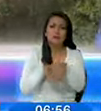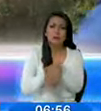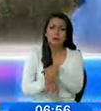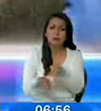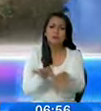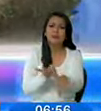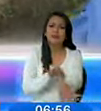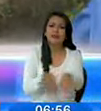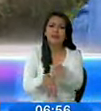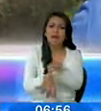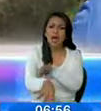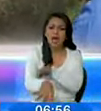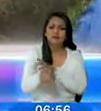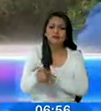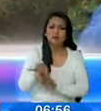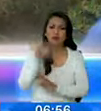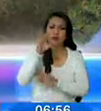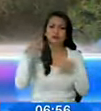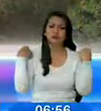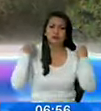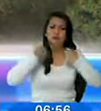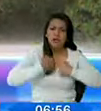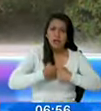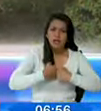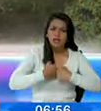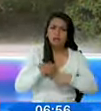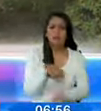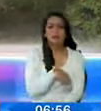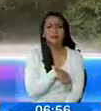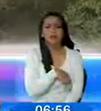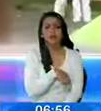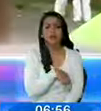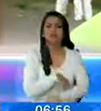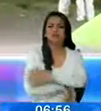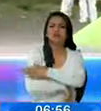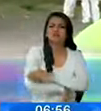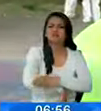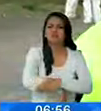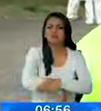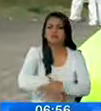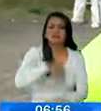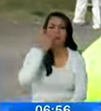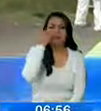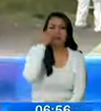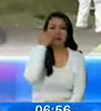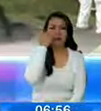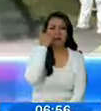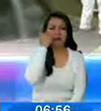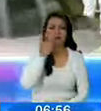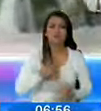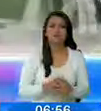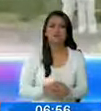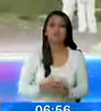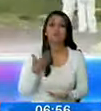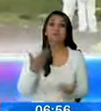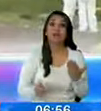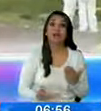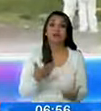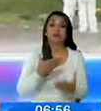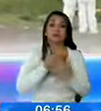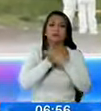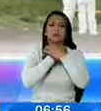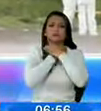medias, porque ahí está la maleta, el bracito de este lado estaba morado. Posiblemente como causa tenemos una asfixia que